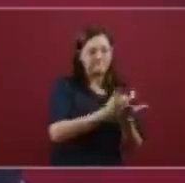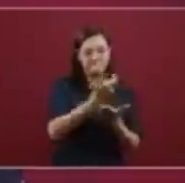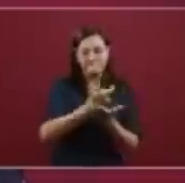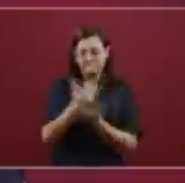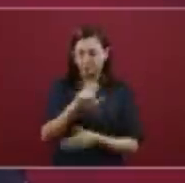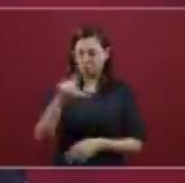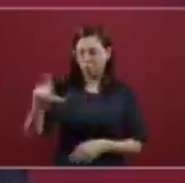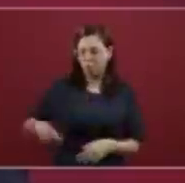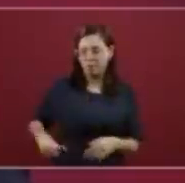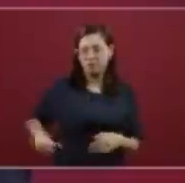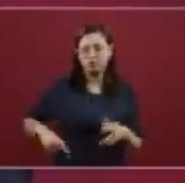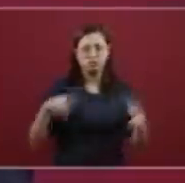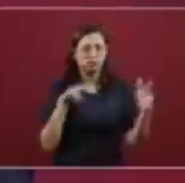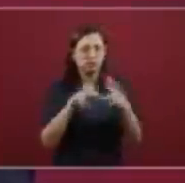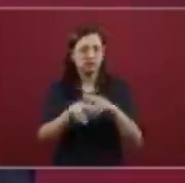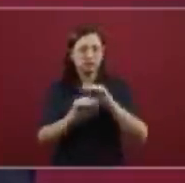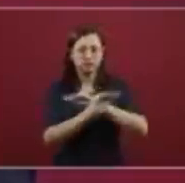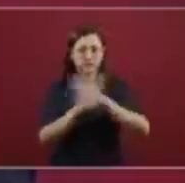gobierno.